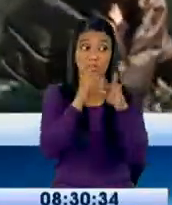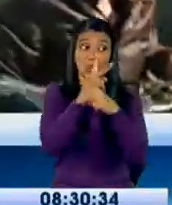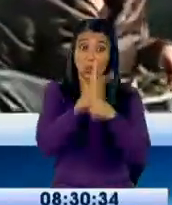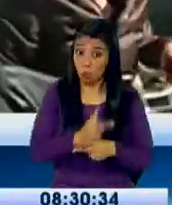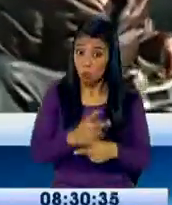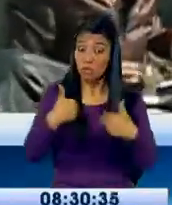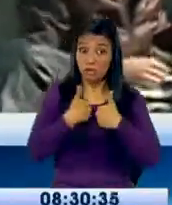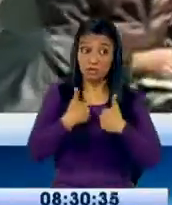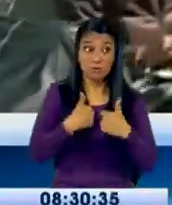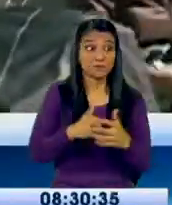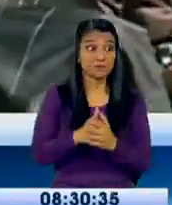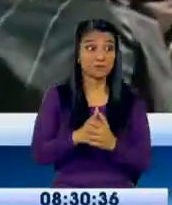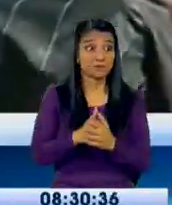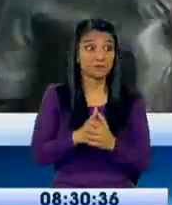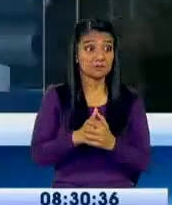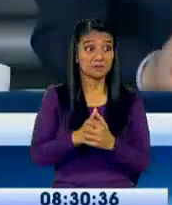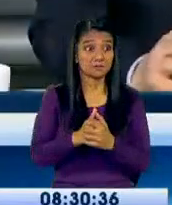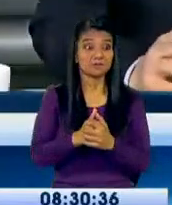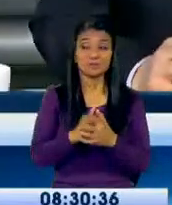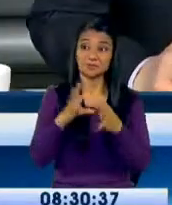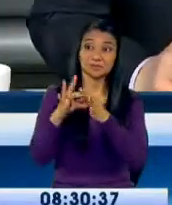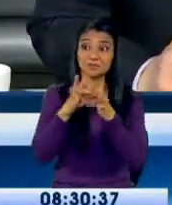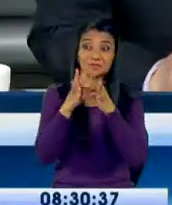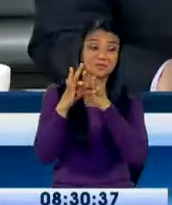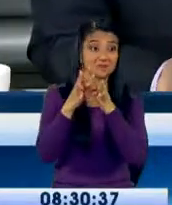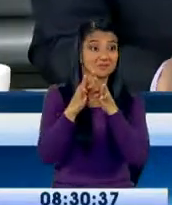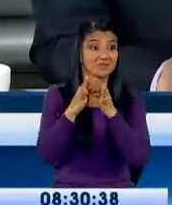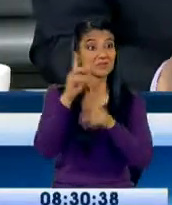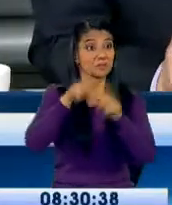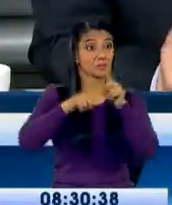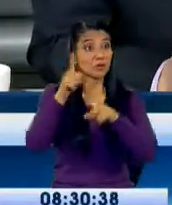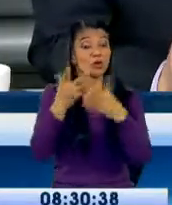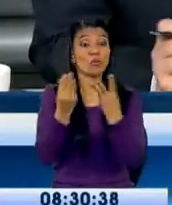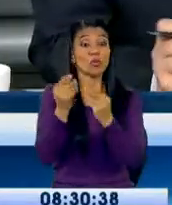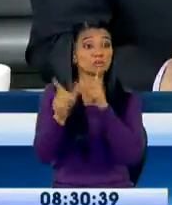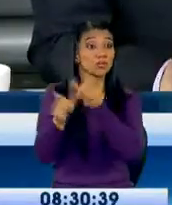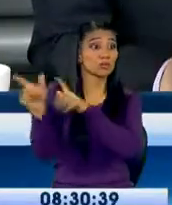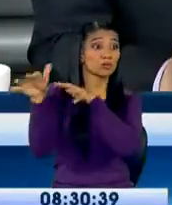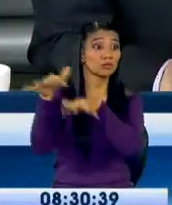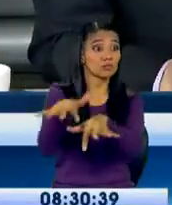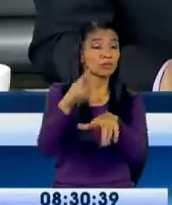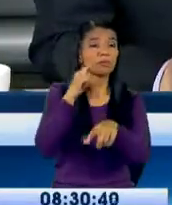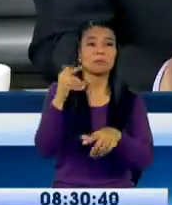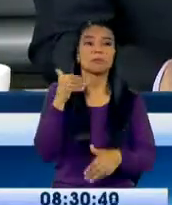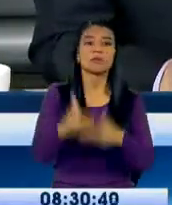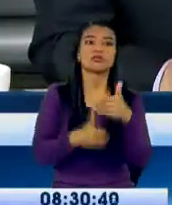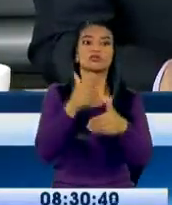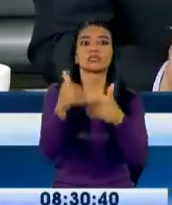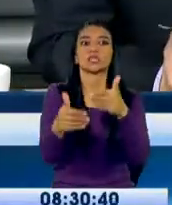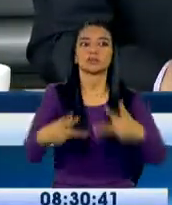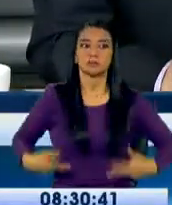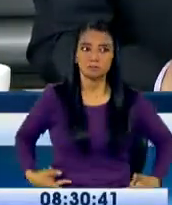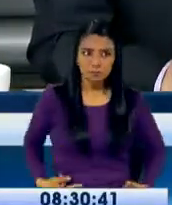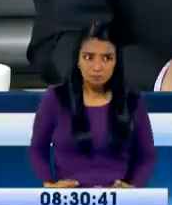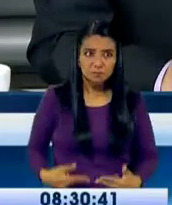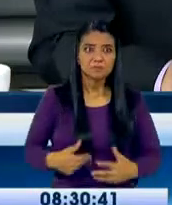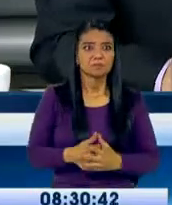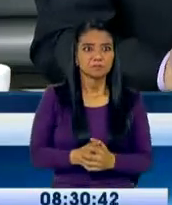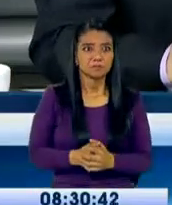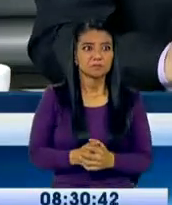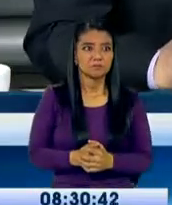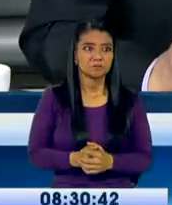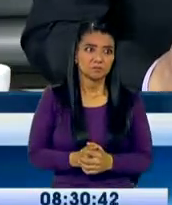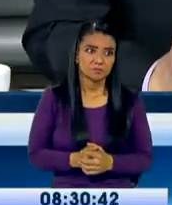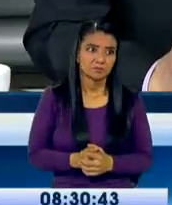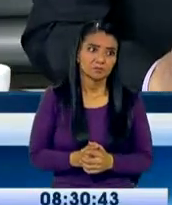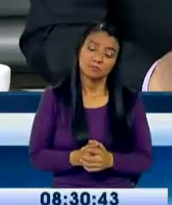mascotas. Bueno, Roberto, amigos televidentes, hemos visto una gran cantidad de personas para el proceso de esterilización de mascotas, por lo que un